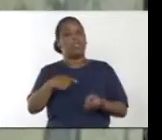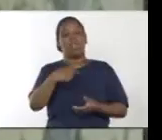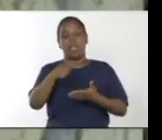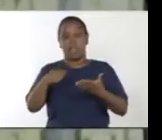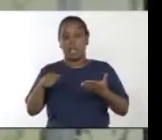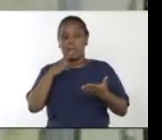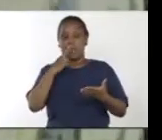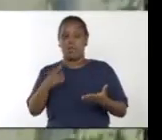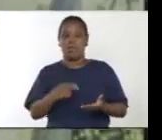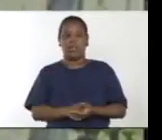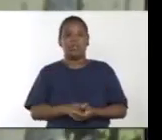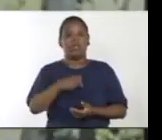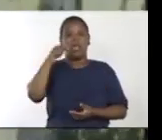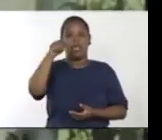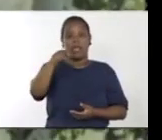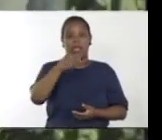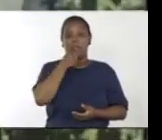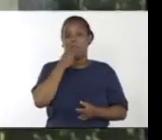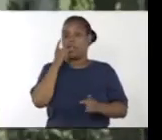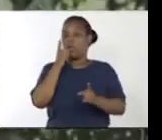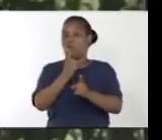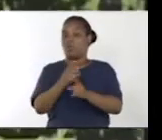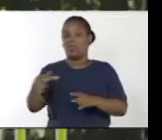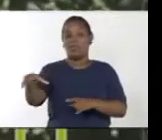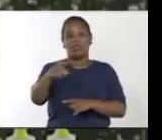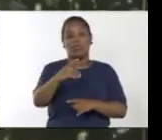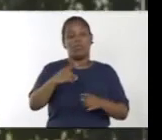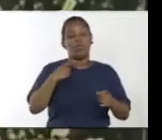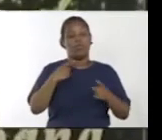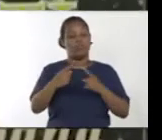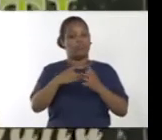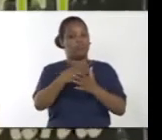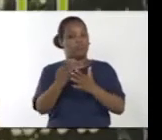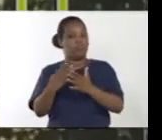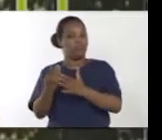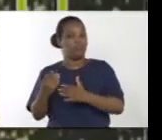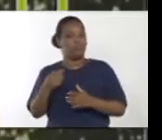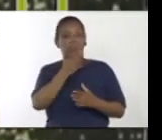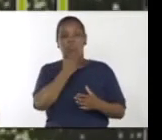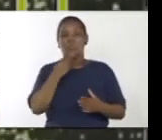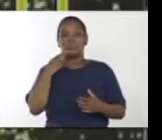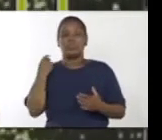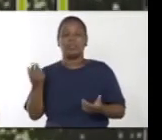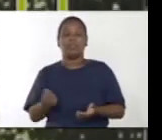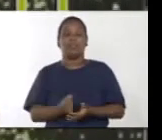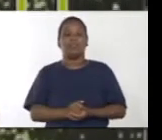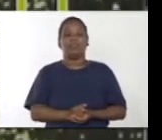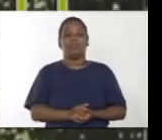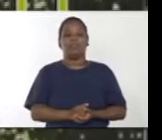él pueden encontrar todos los diarios de campaña de nuestro héroe nacional.